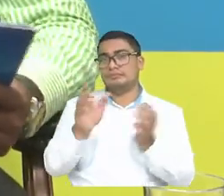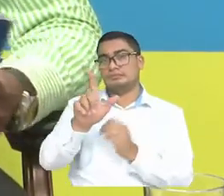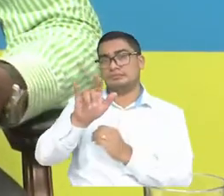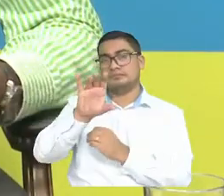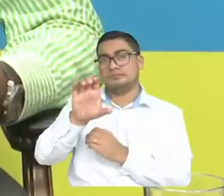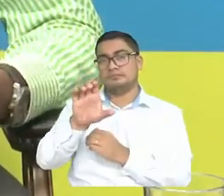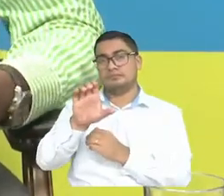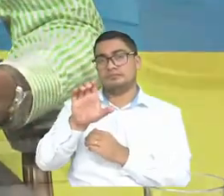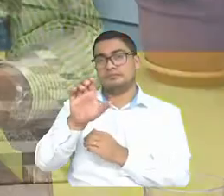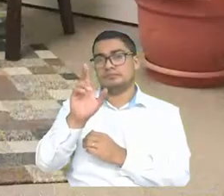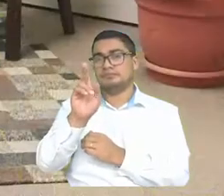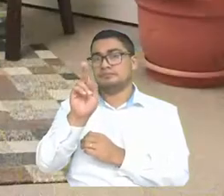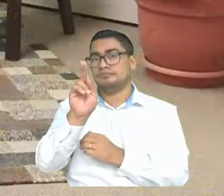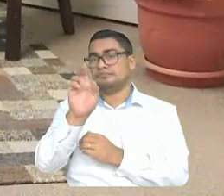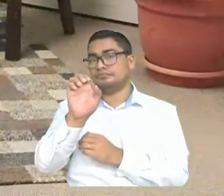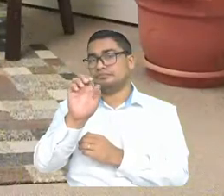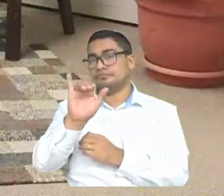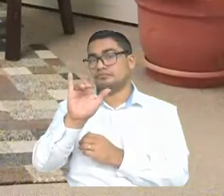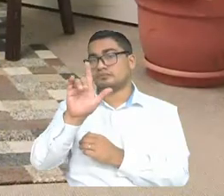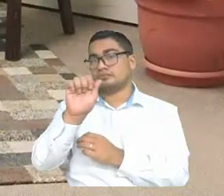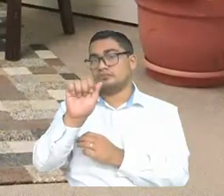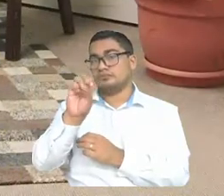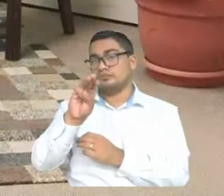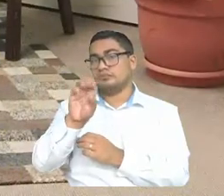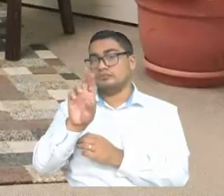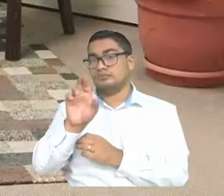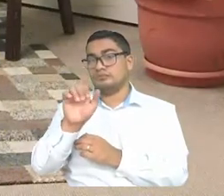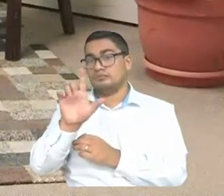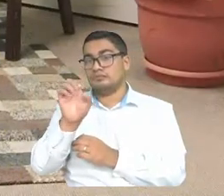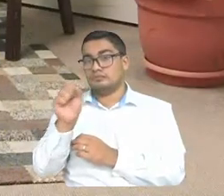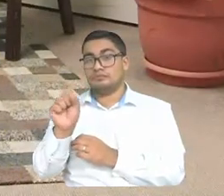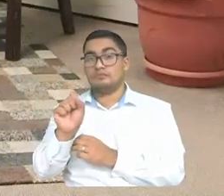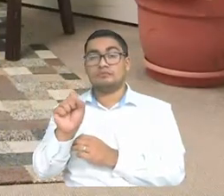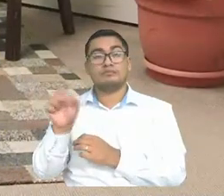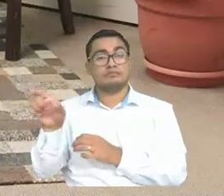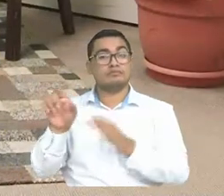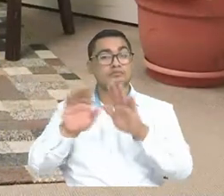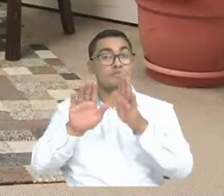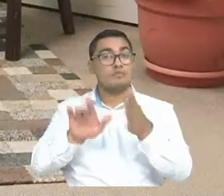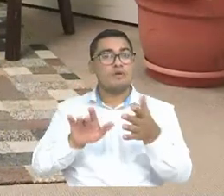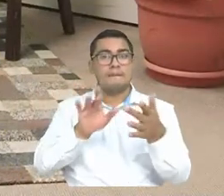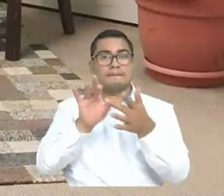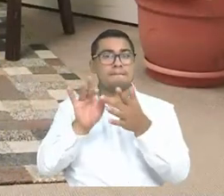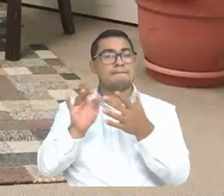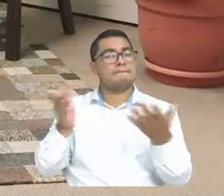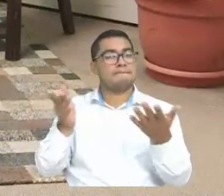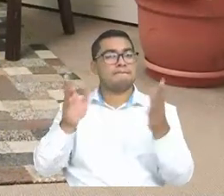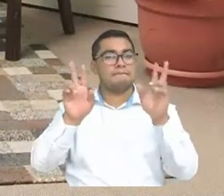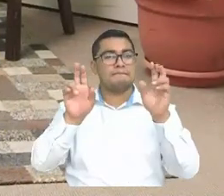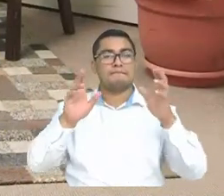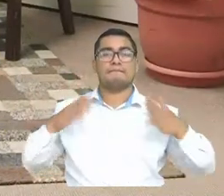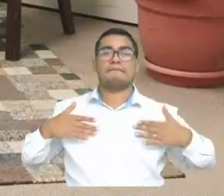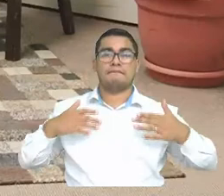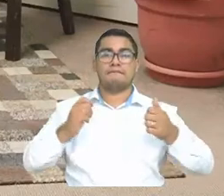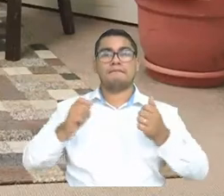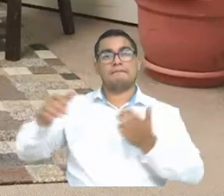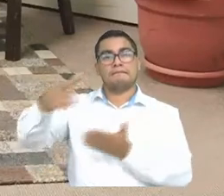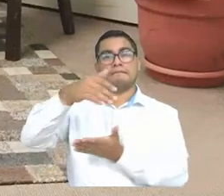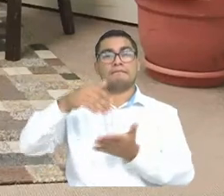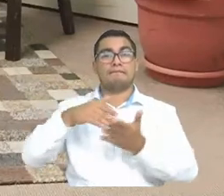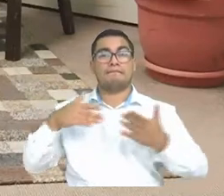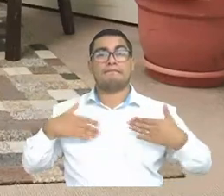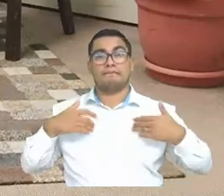es especialista en salud pública del Centro de Salud Sócrates Flores, ubicado en el barrio Monseñor